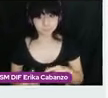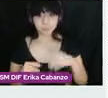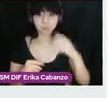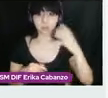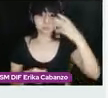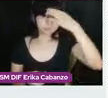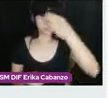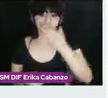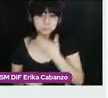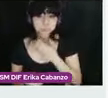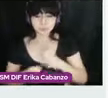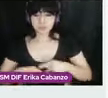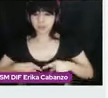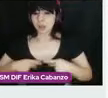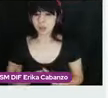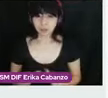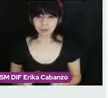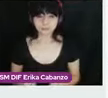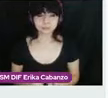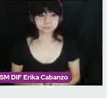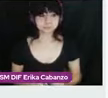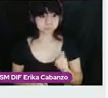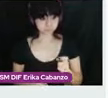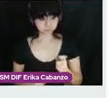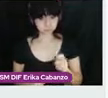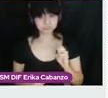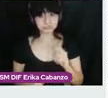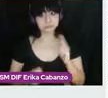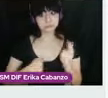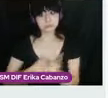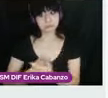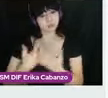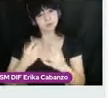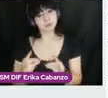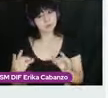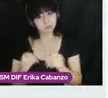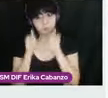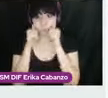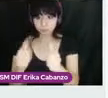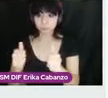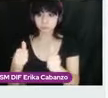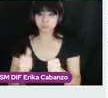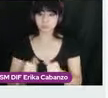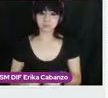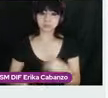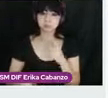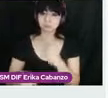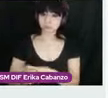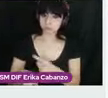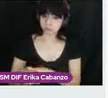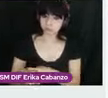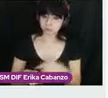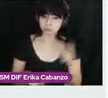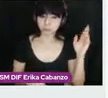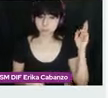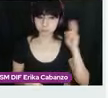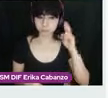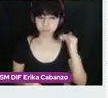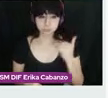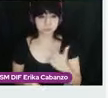Esto nos debe de prender una alerta. Cuando tenemos un paciente con zumbido y debilidad facial, posiblemente esté